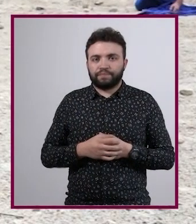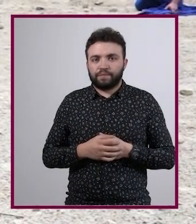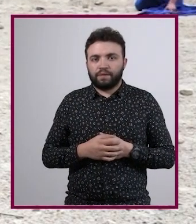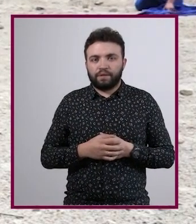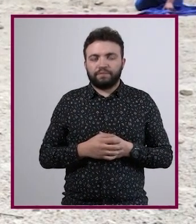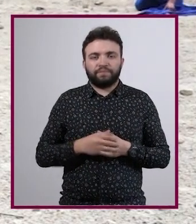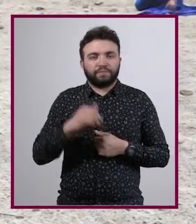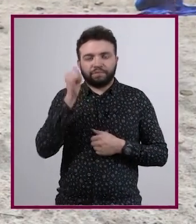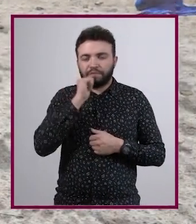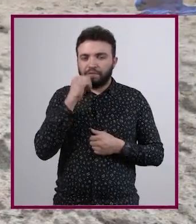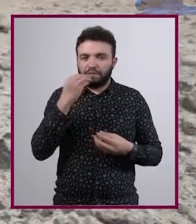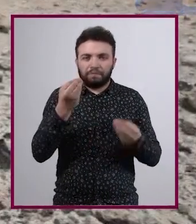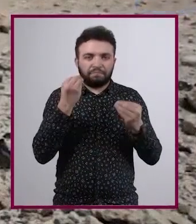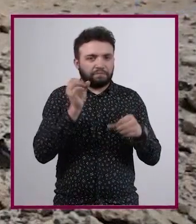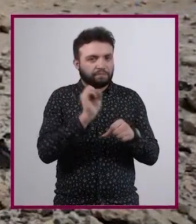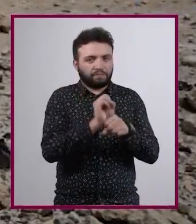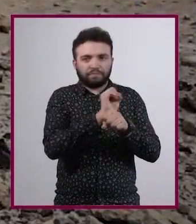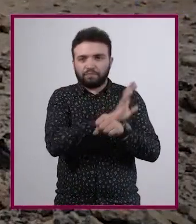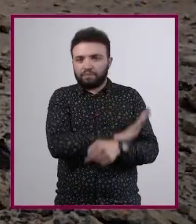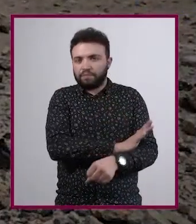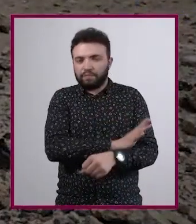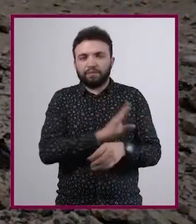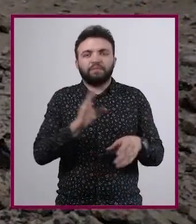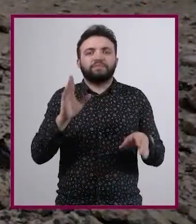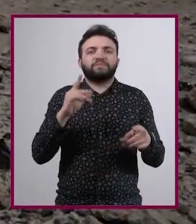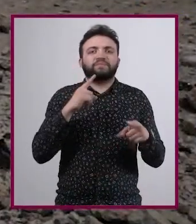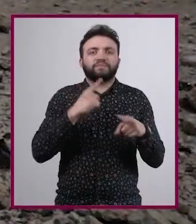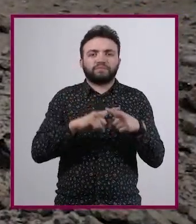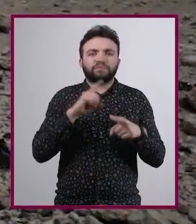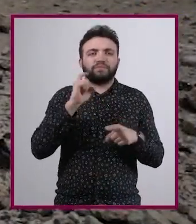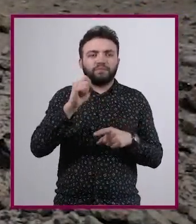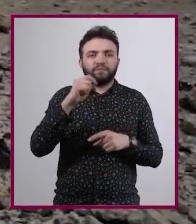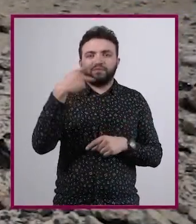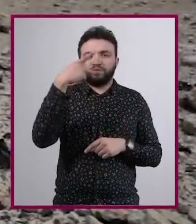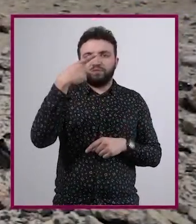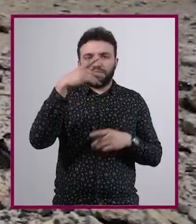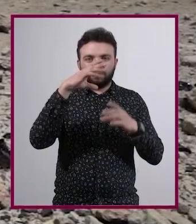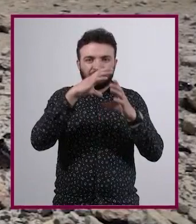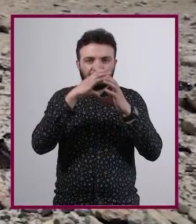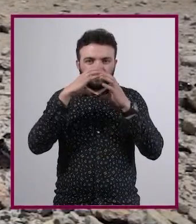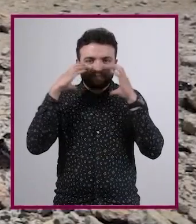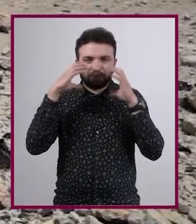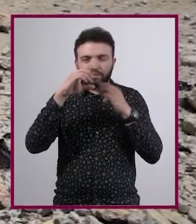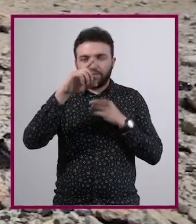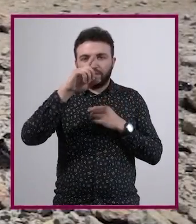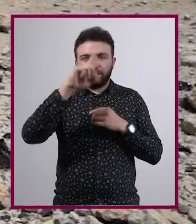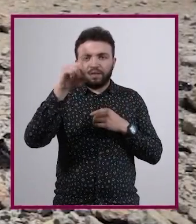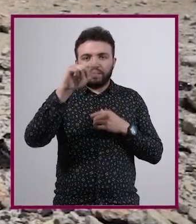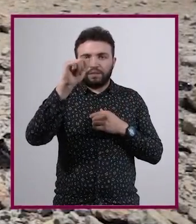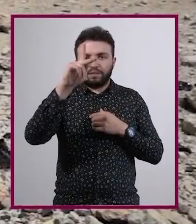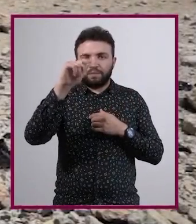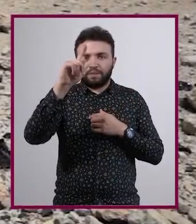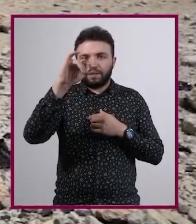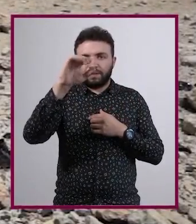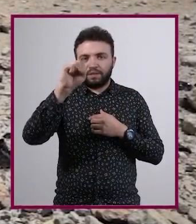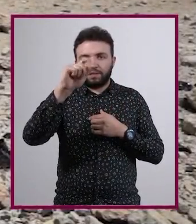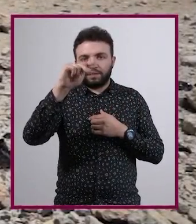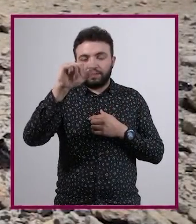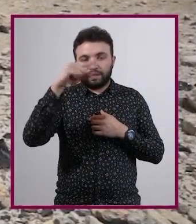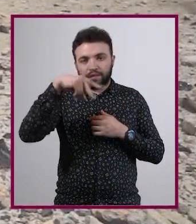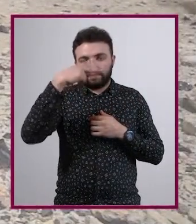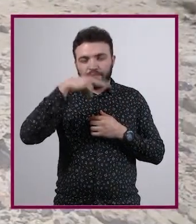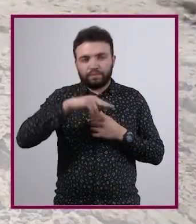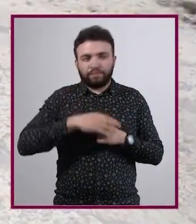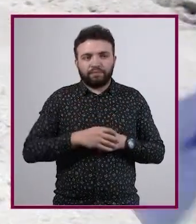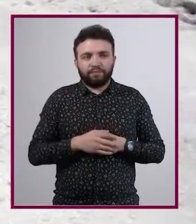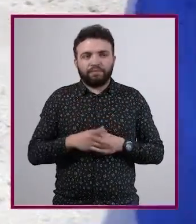muy inspiradas y nutridas por las herencias del zapatismo en México.